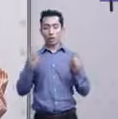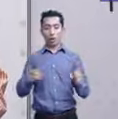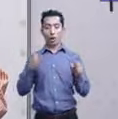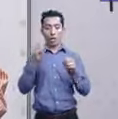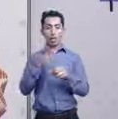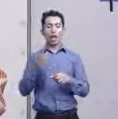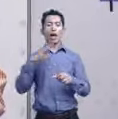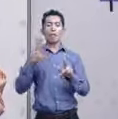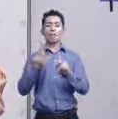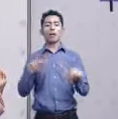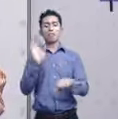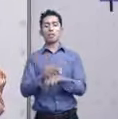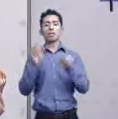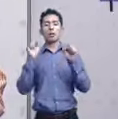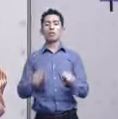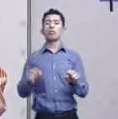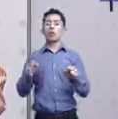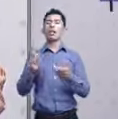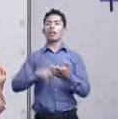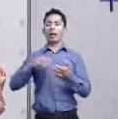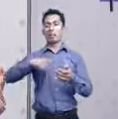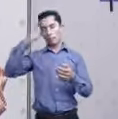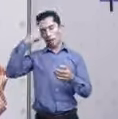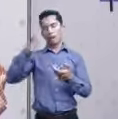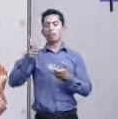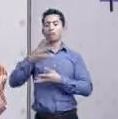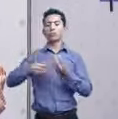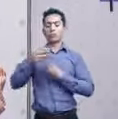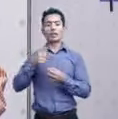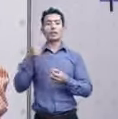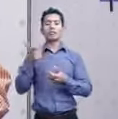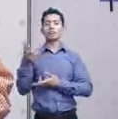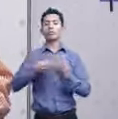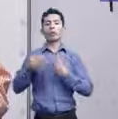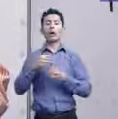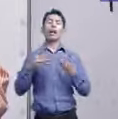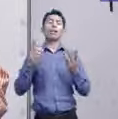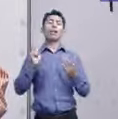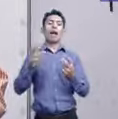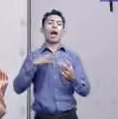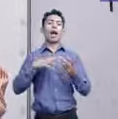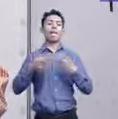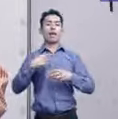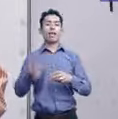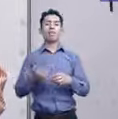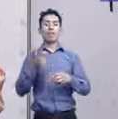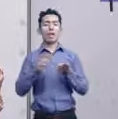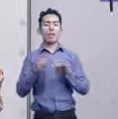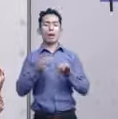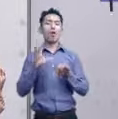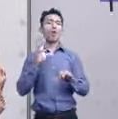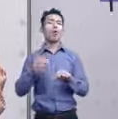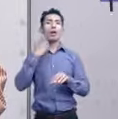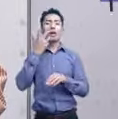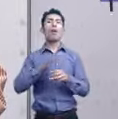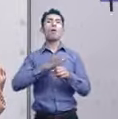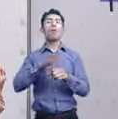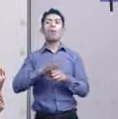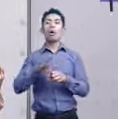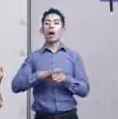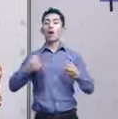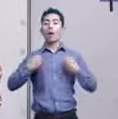va a garantizar la paz y la seguridad para atraer inversión. Esa inversión, obvio, es obvio que nos va a generar empleos y vamos a evitar que tengan que